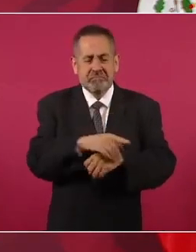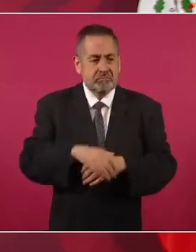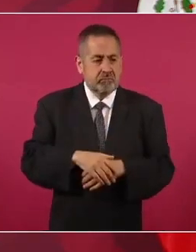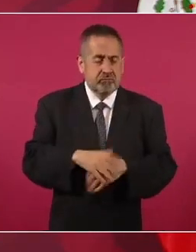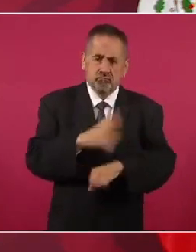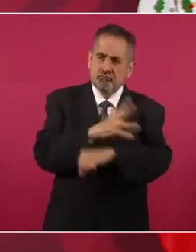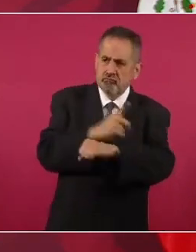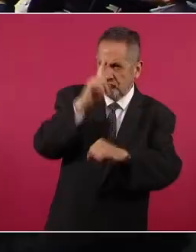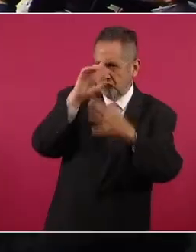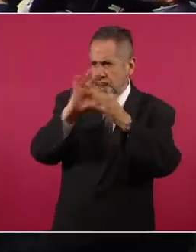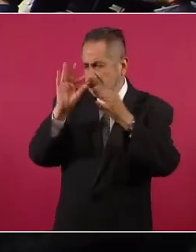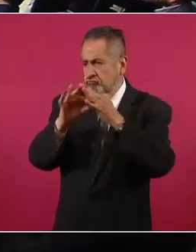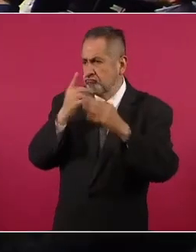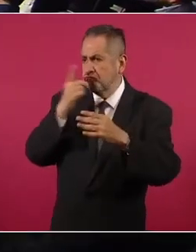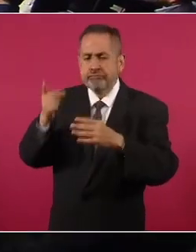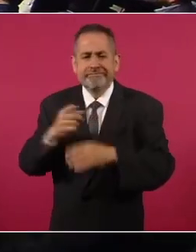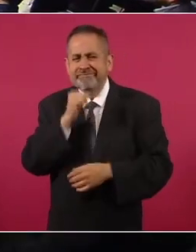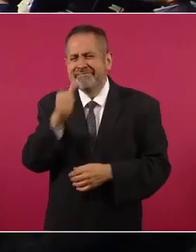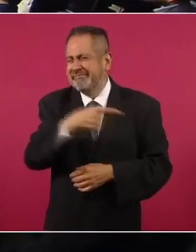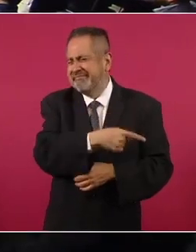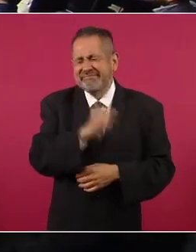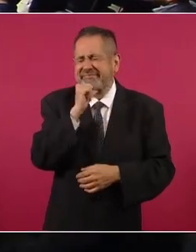intelectual